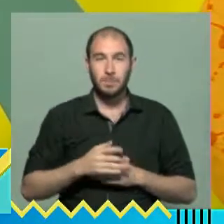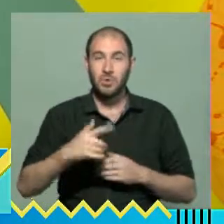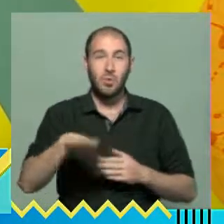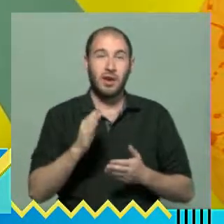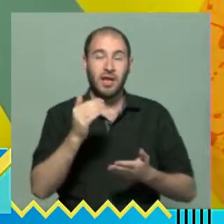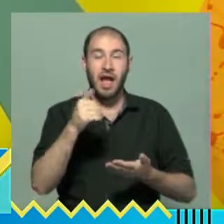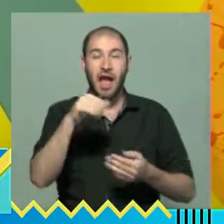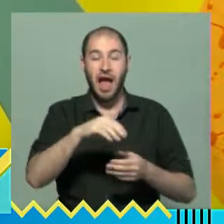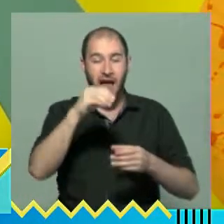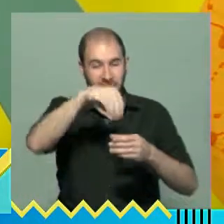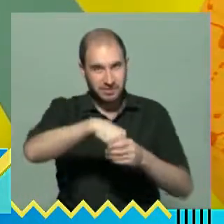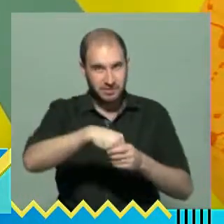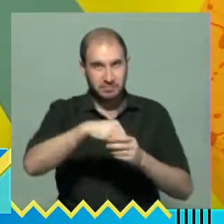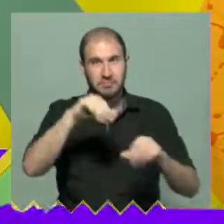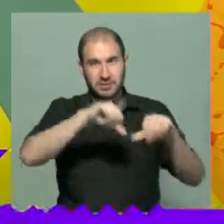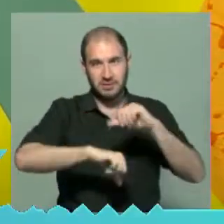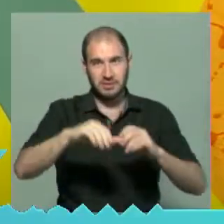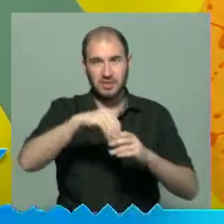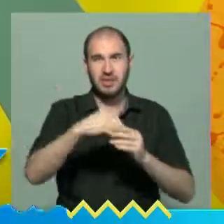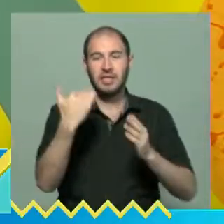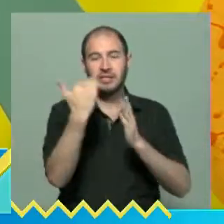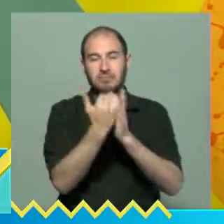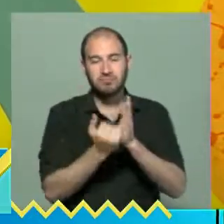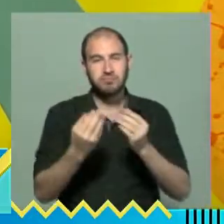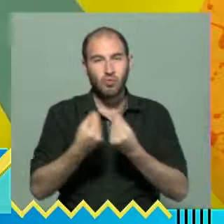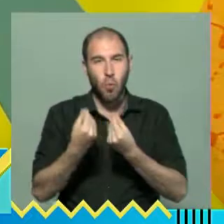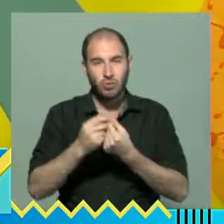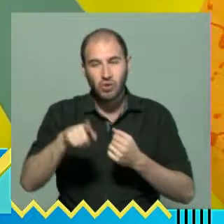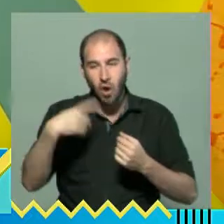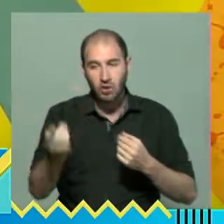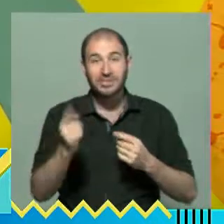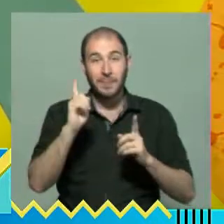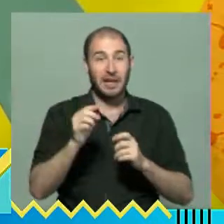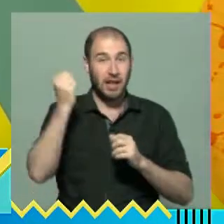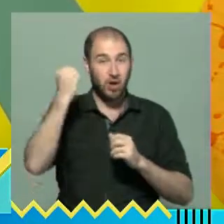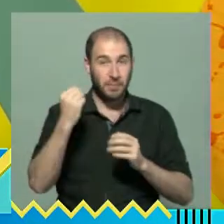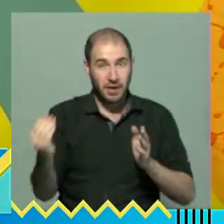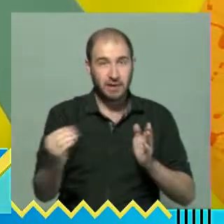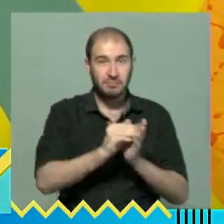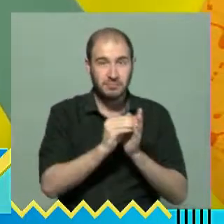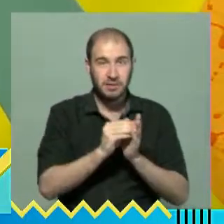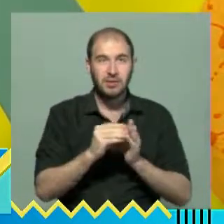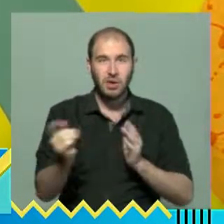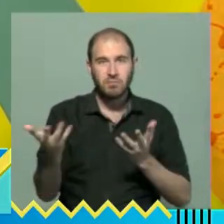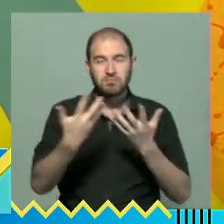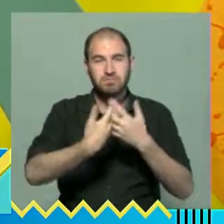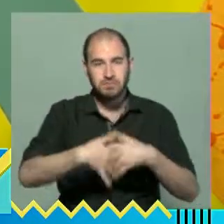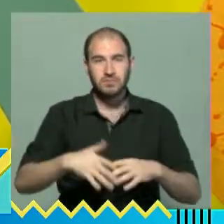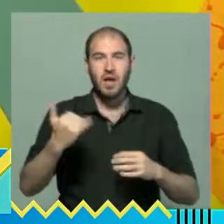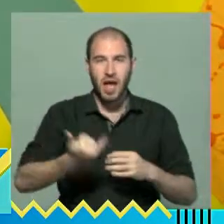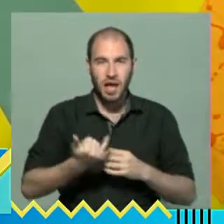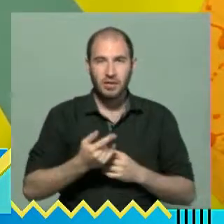disciplinar, epistemológico, en el que un montón de disciplinas, ya hasta la economía, van metiendo los pies y